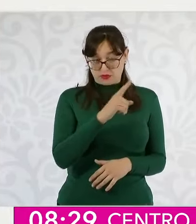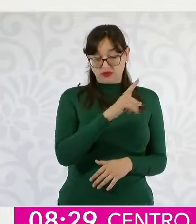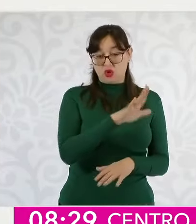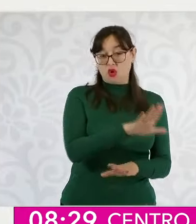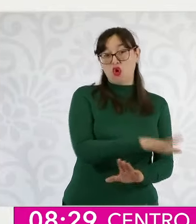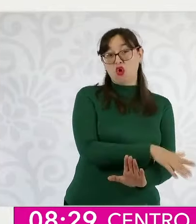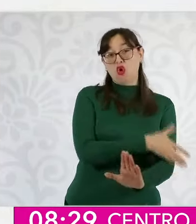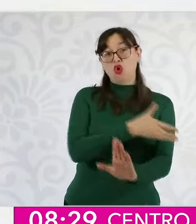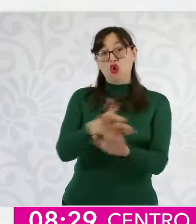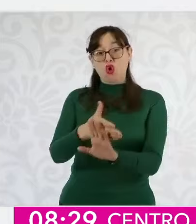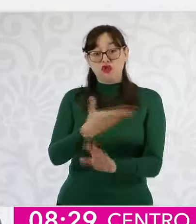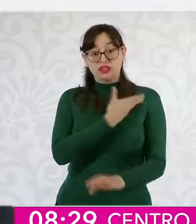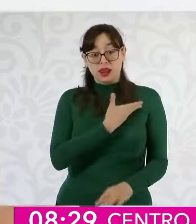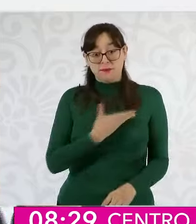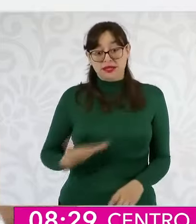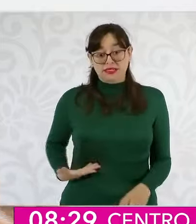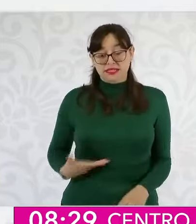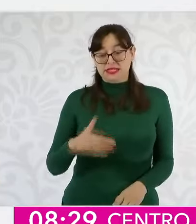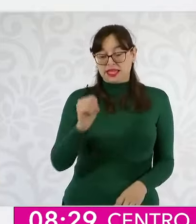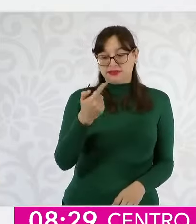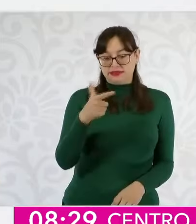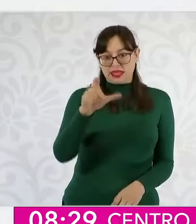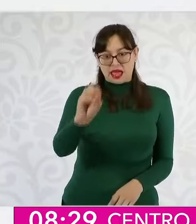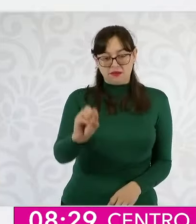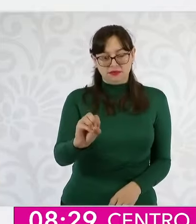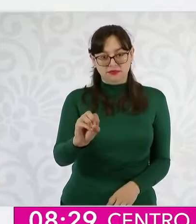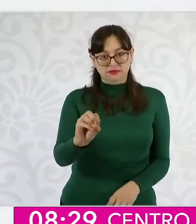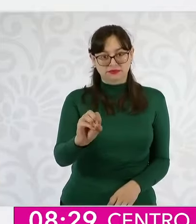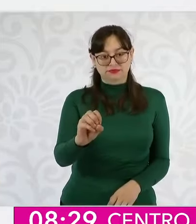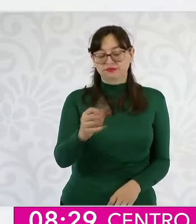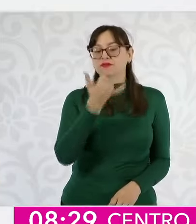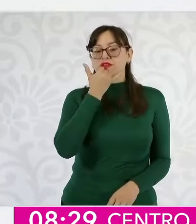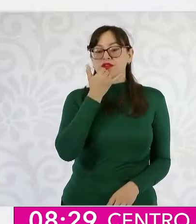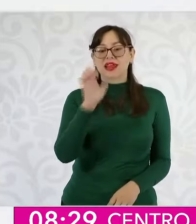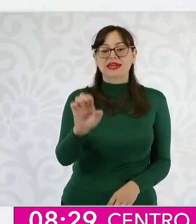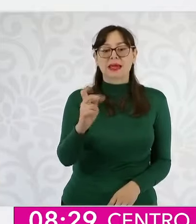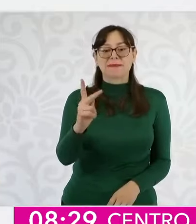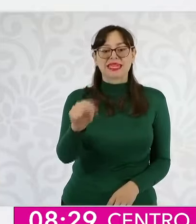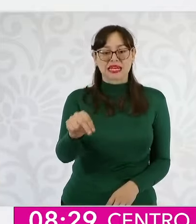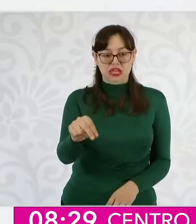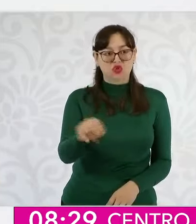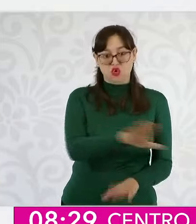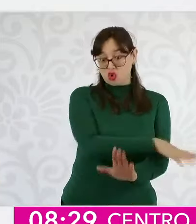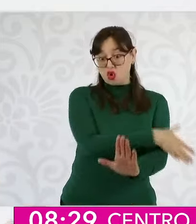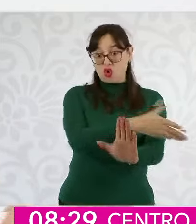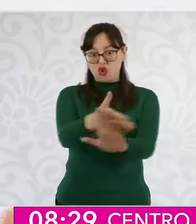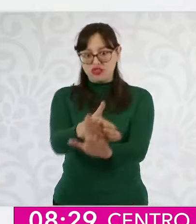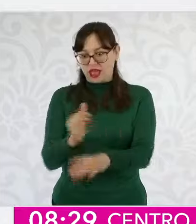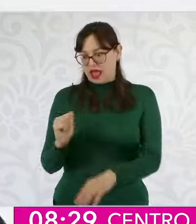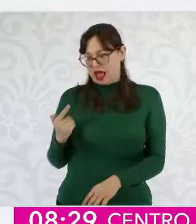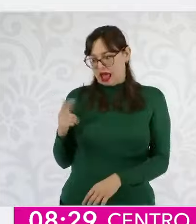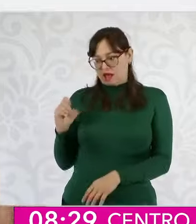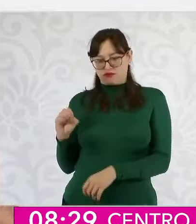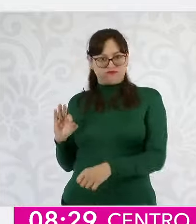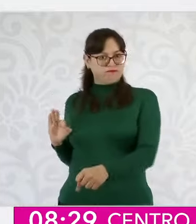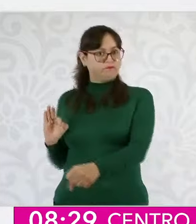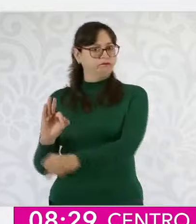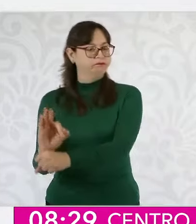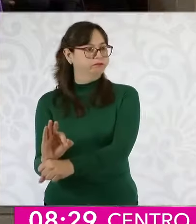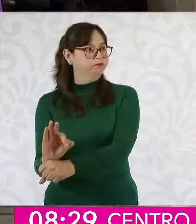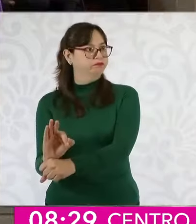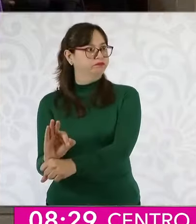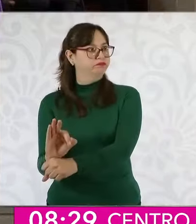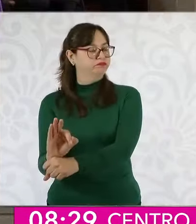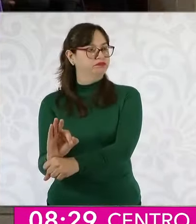el dirigente Andrés Manuel López Obrador a defender al país y a ponerse del lado de Peña, y tenía